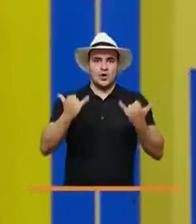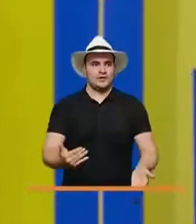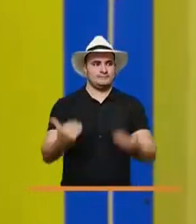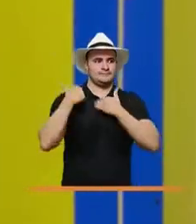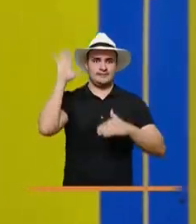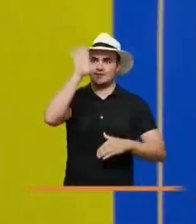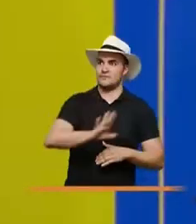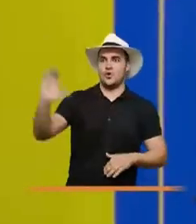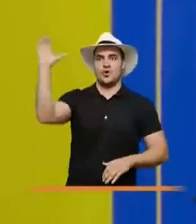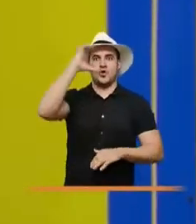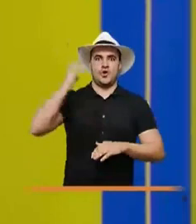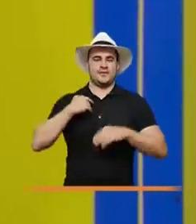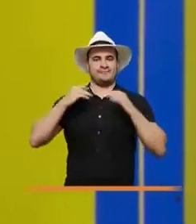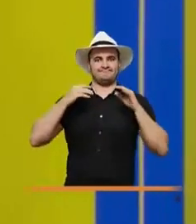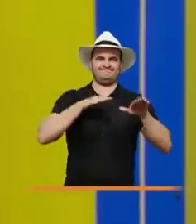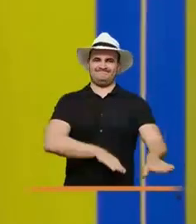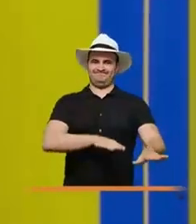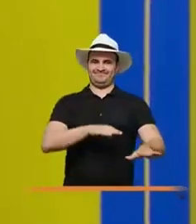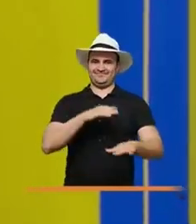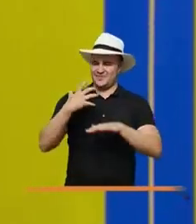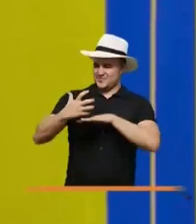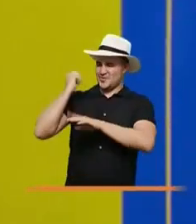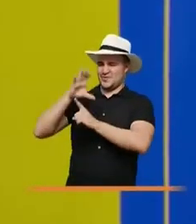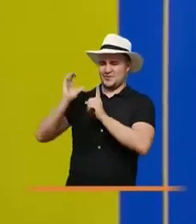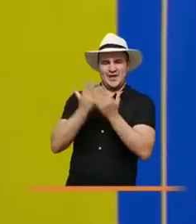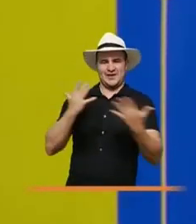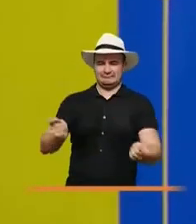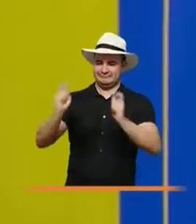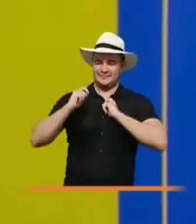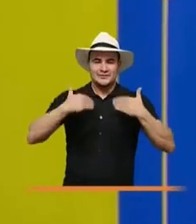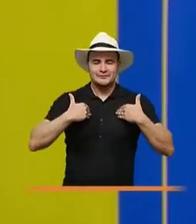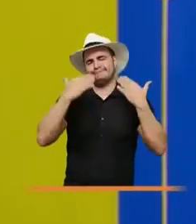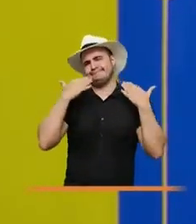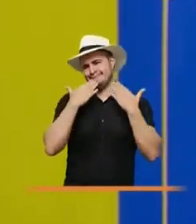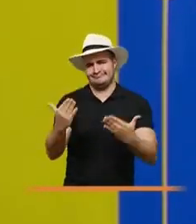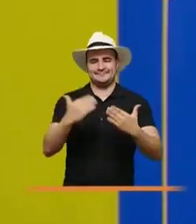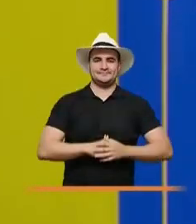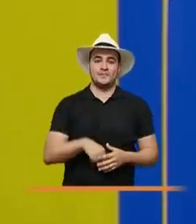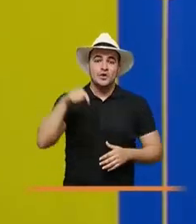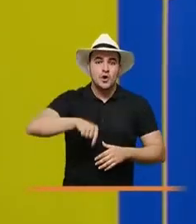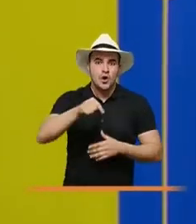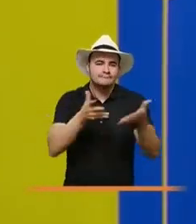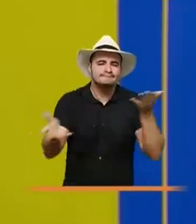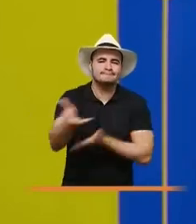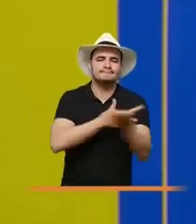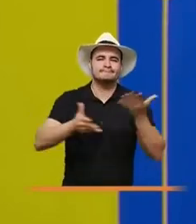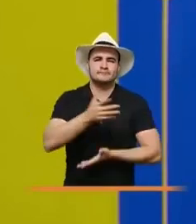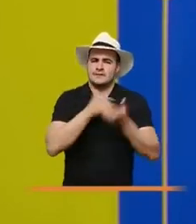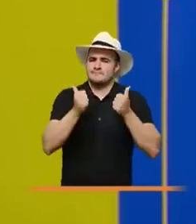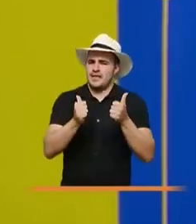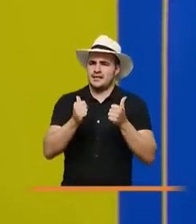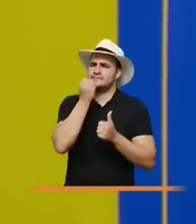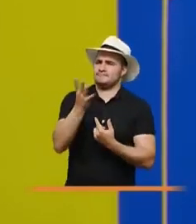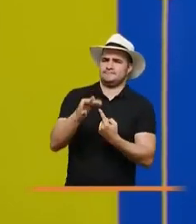a nivel nacional de nuestras tradiciones así que a partir de este momento vamos a disfrutar no solamente una noche maravillosa sino mostrarle a